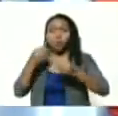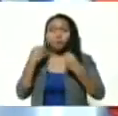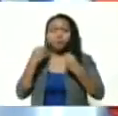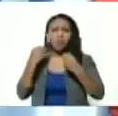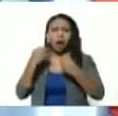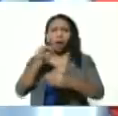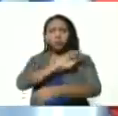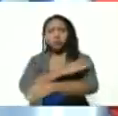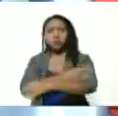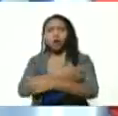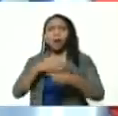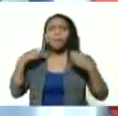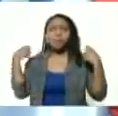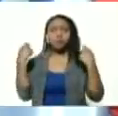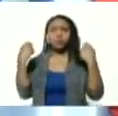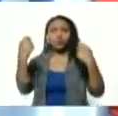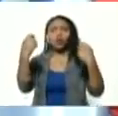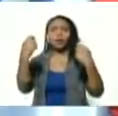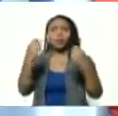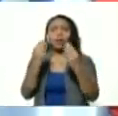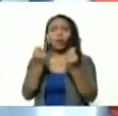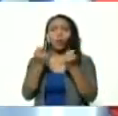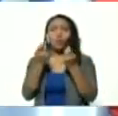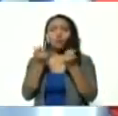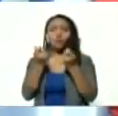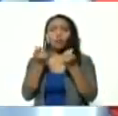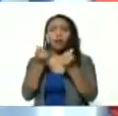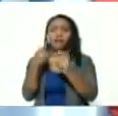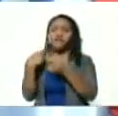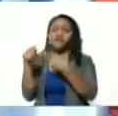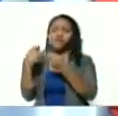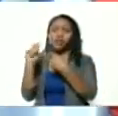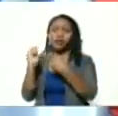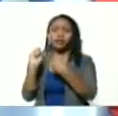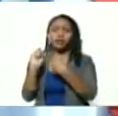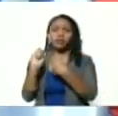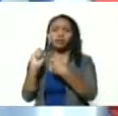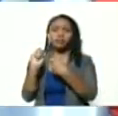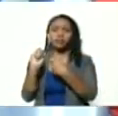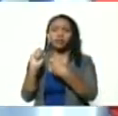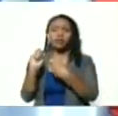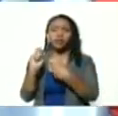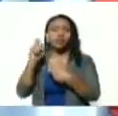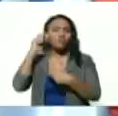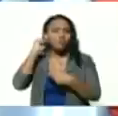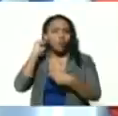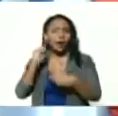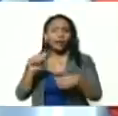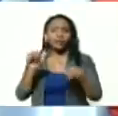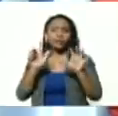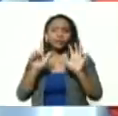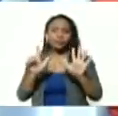Poder Popular, para la Economía y Finanzas, Milexi Torres,